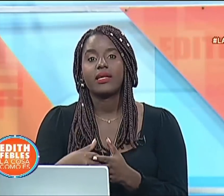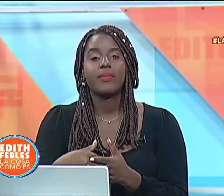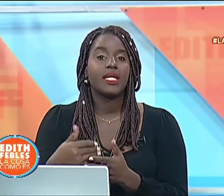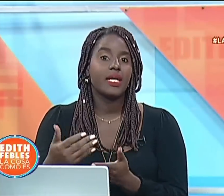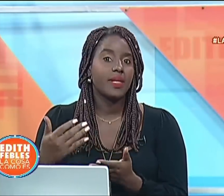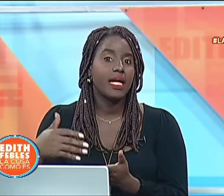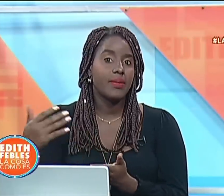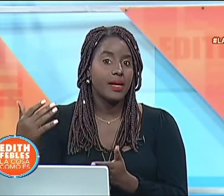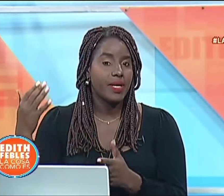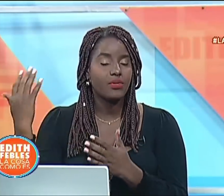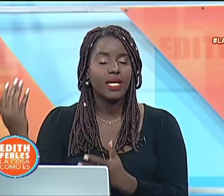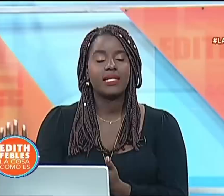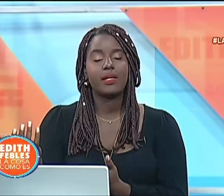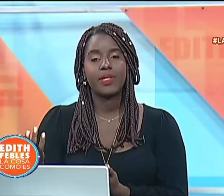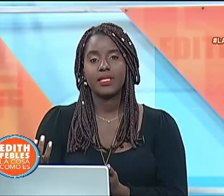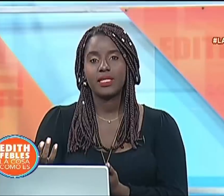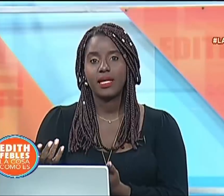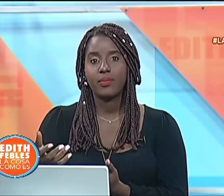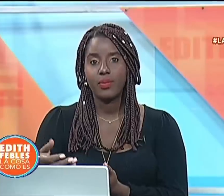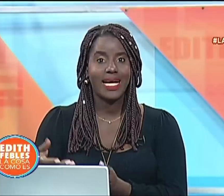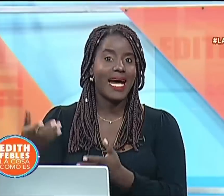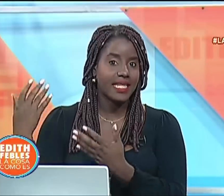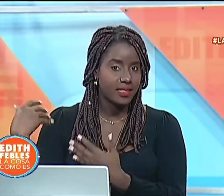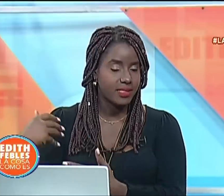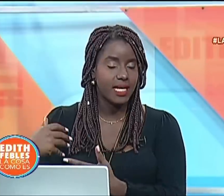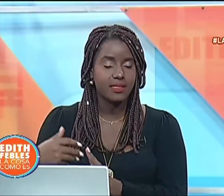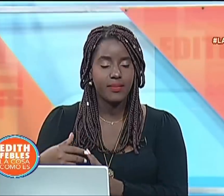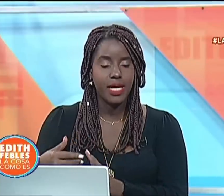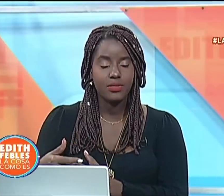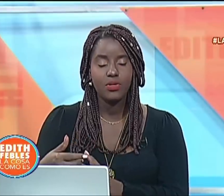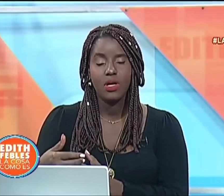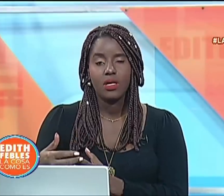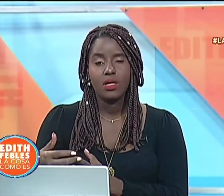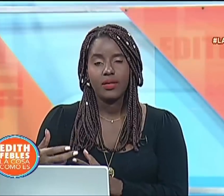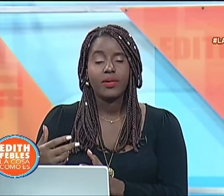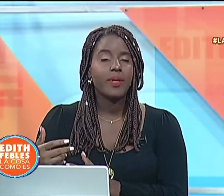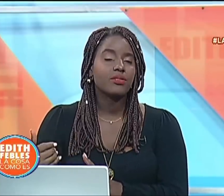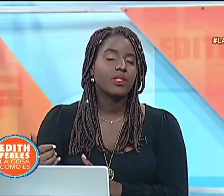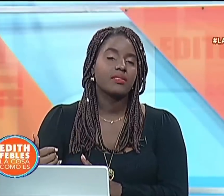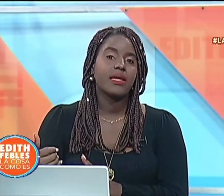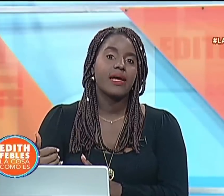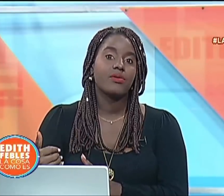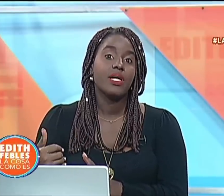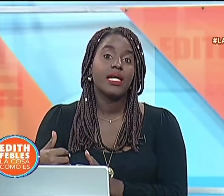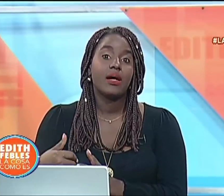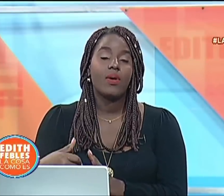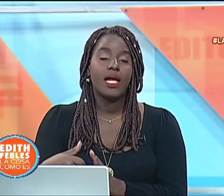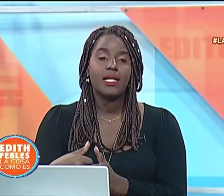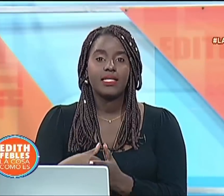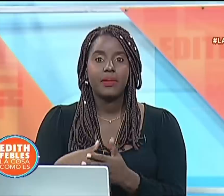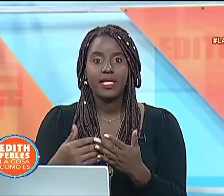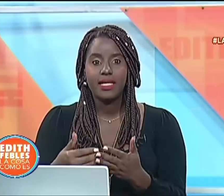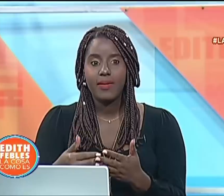de que Miriam Germán le había enviado una carta al presidente de la República antes, ya desde marzo, creo que marzo de este año, en la